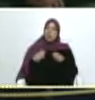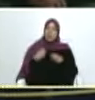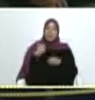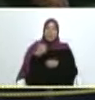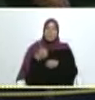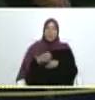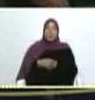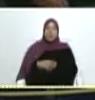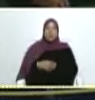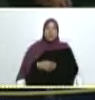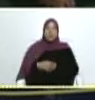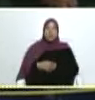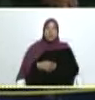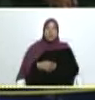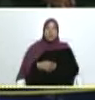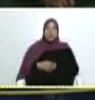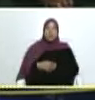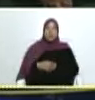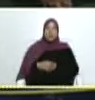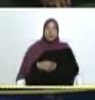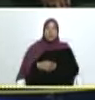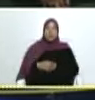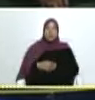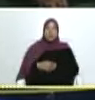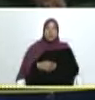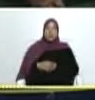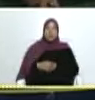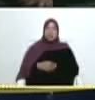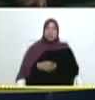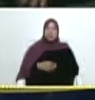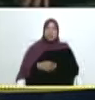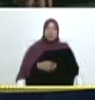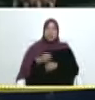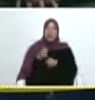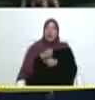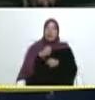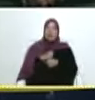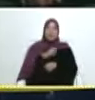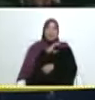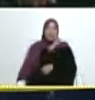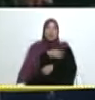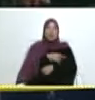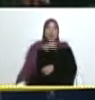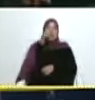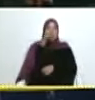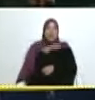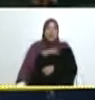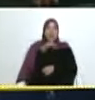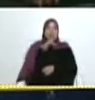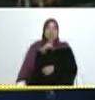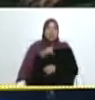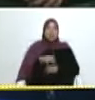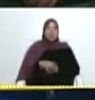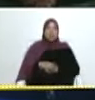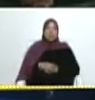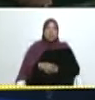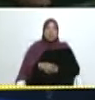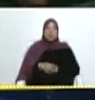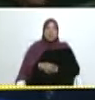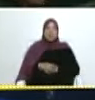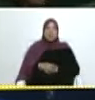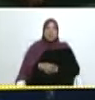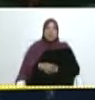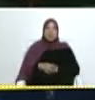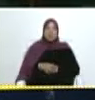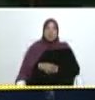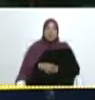que tiene que ver con los servicios, cómo transformamos los servicios a la energía verde, y lo que señalaba Josué, nuestra matriz